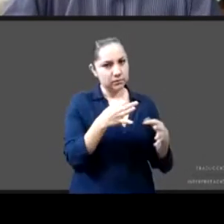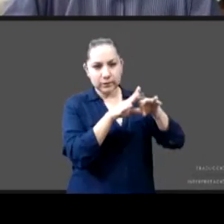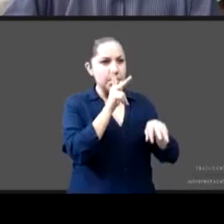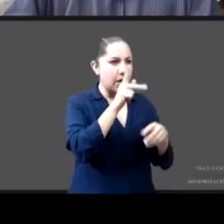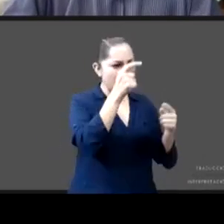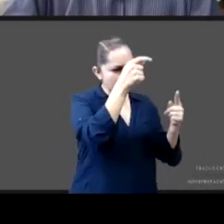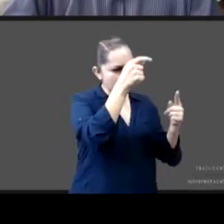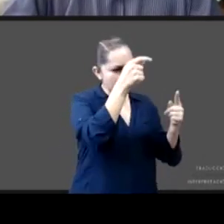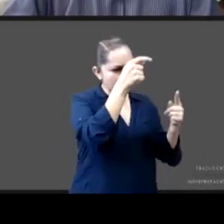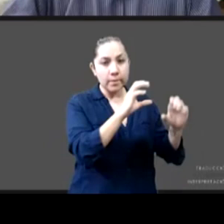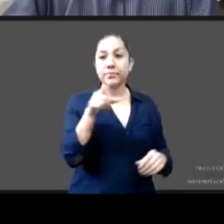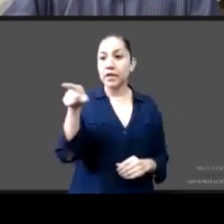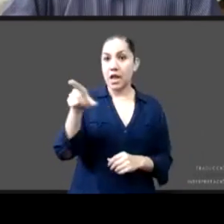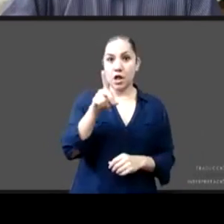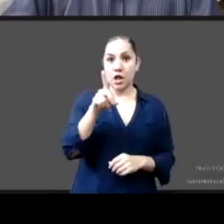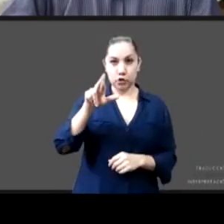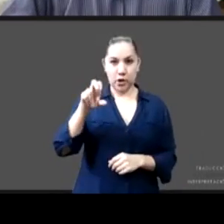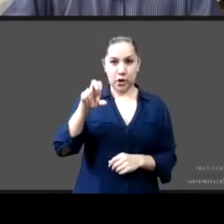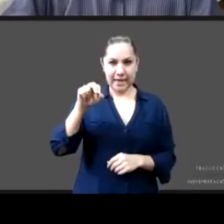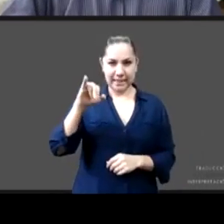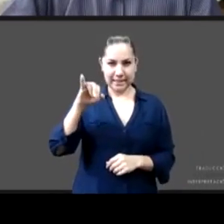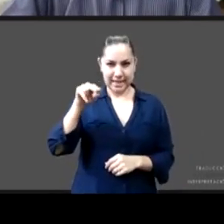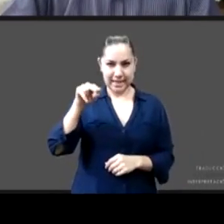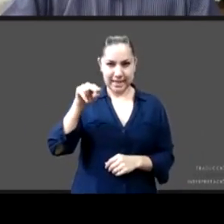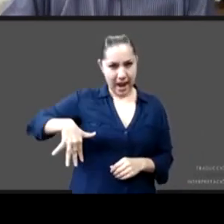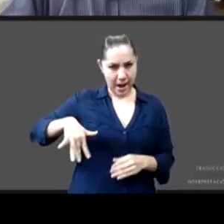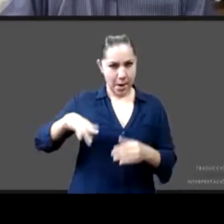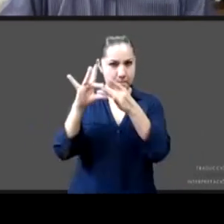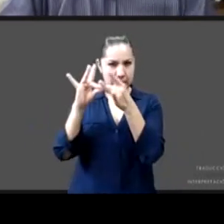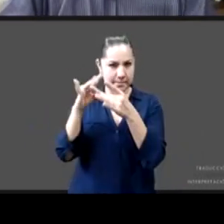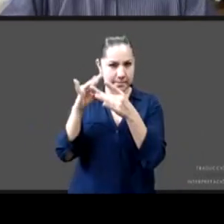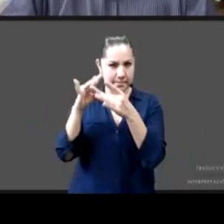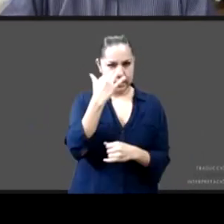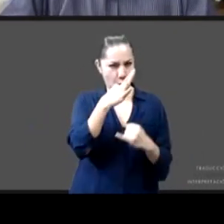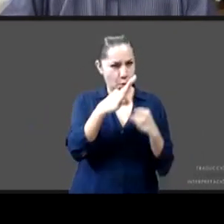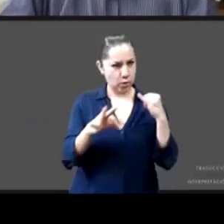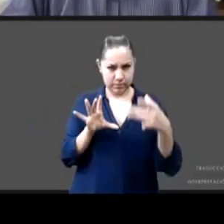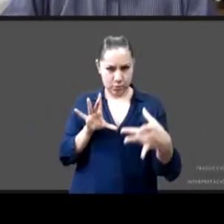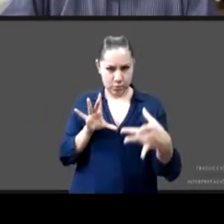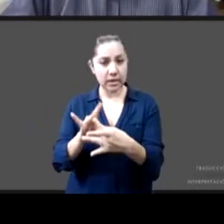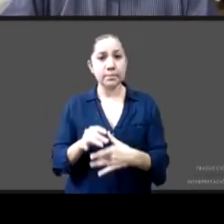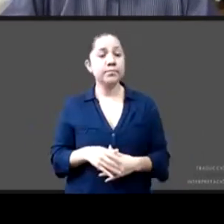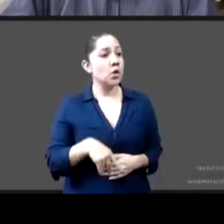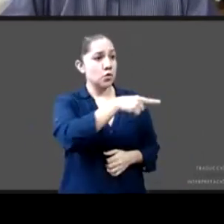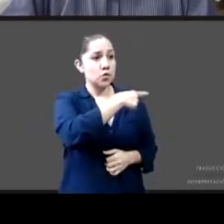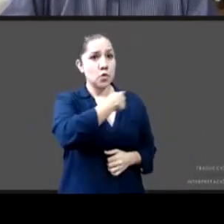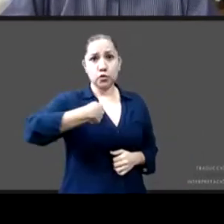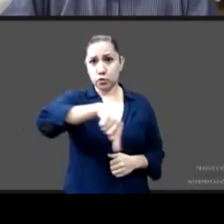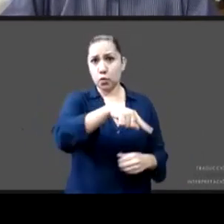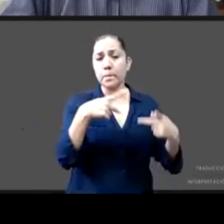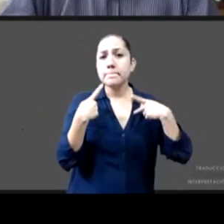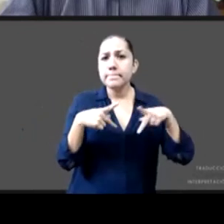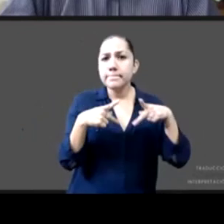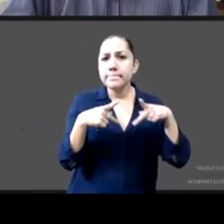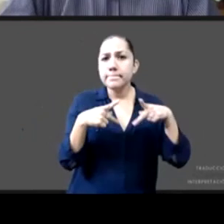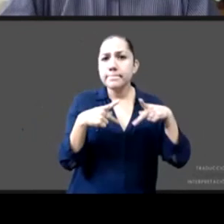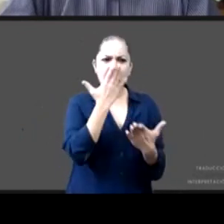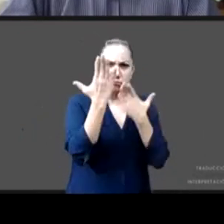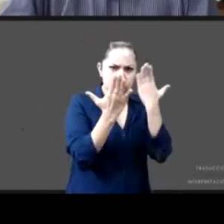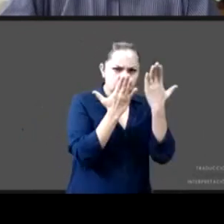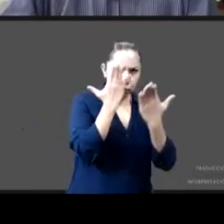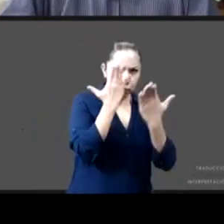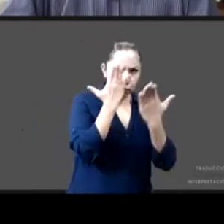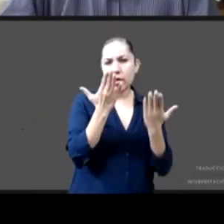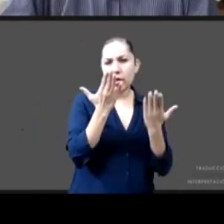Ernestina. Todos nosotros fuimos creados y estudiamos, los que estudiamos alguna área